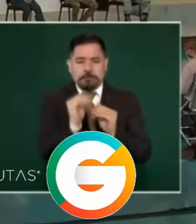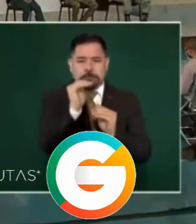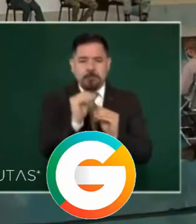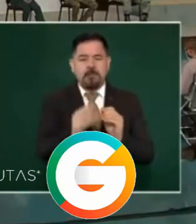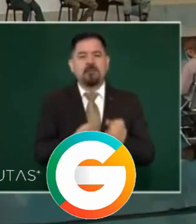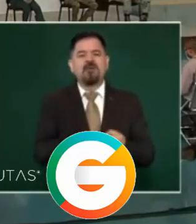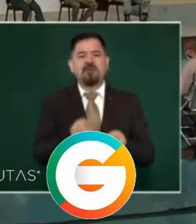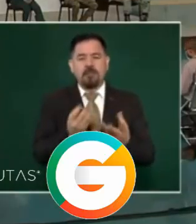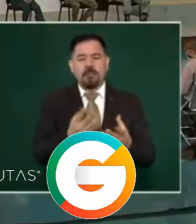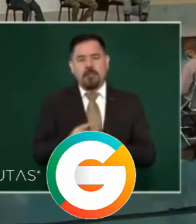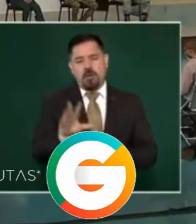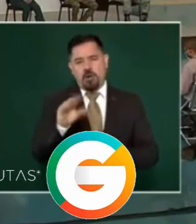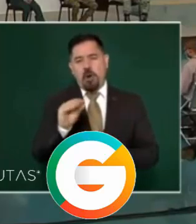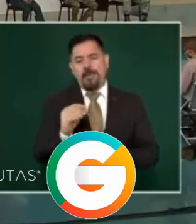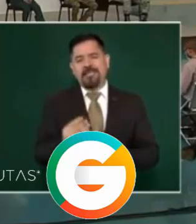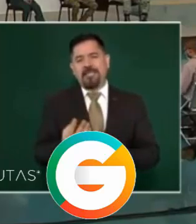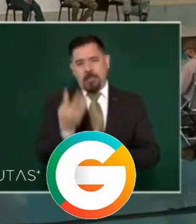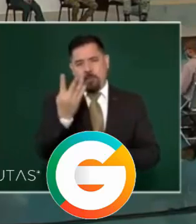94